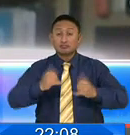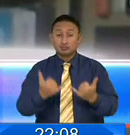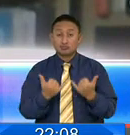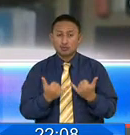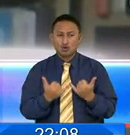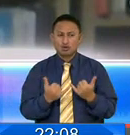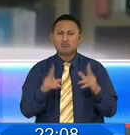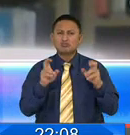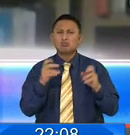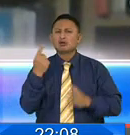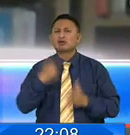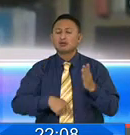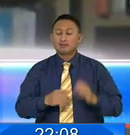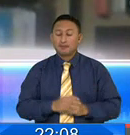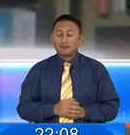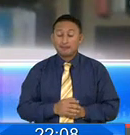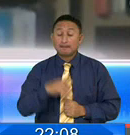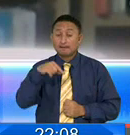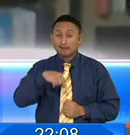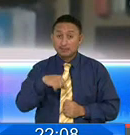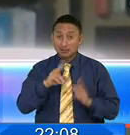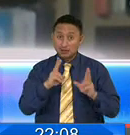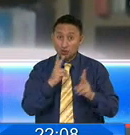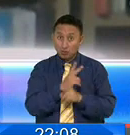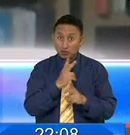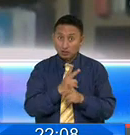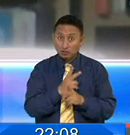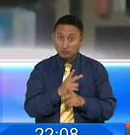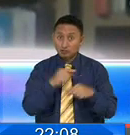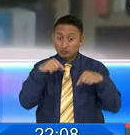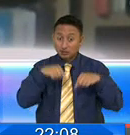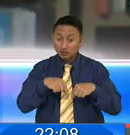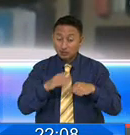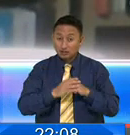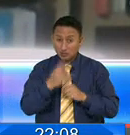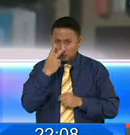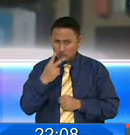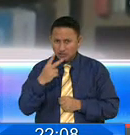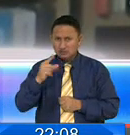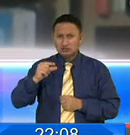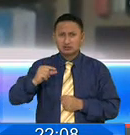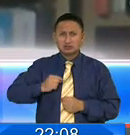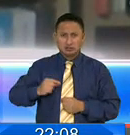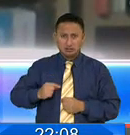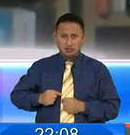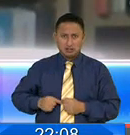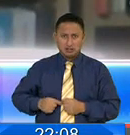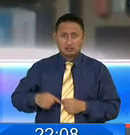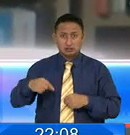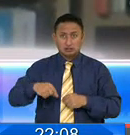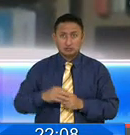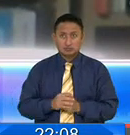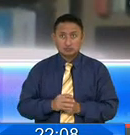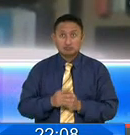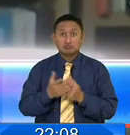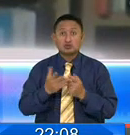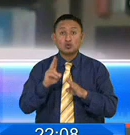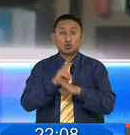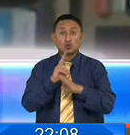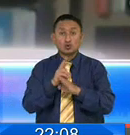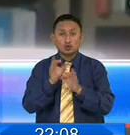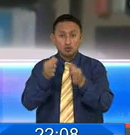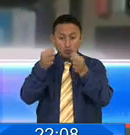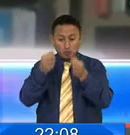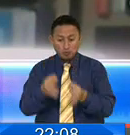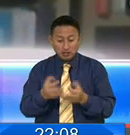es de no solamente quedarnos en estos detalles de los usos adecuados que deben hacerse